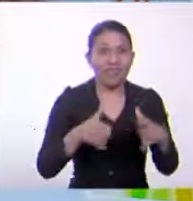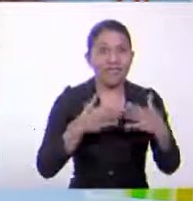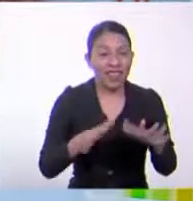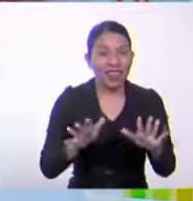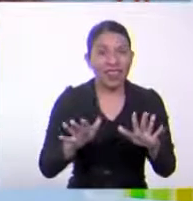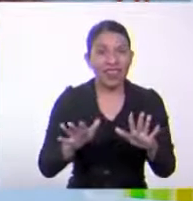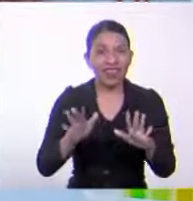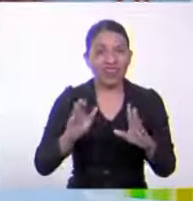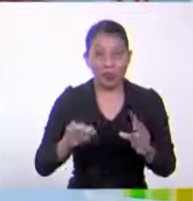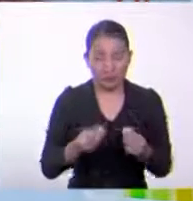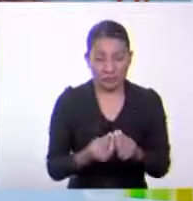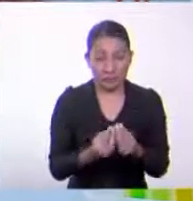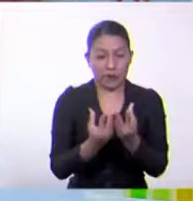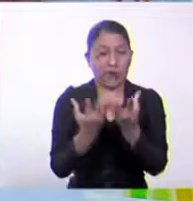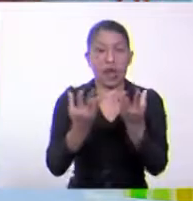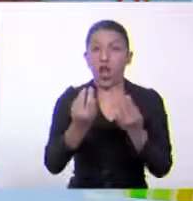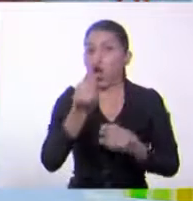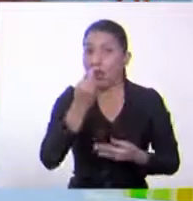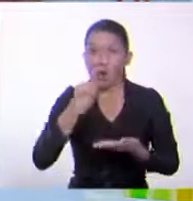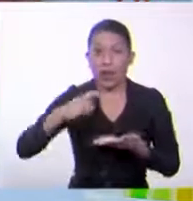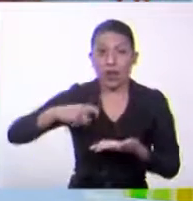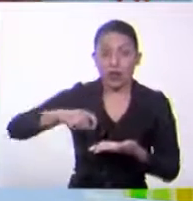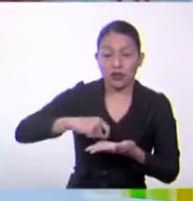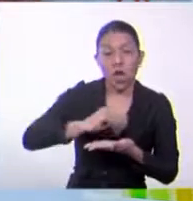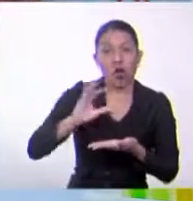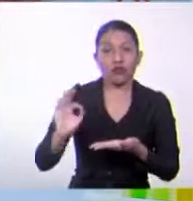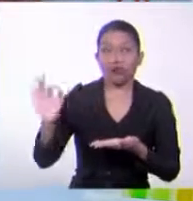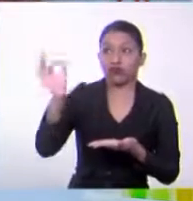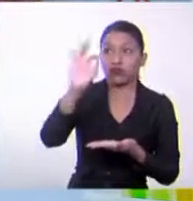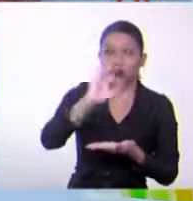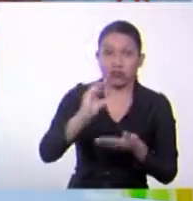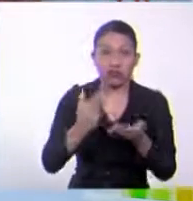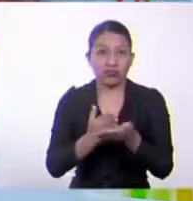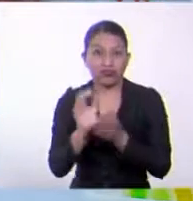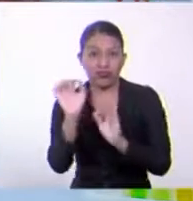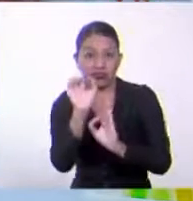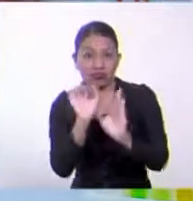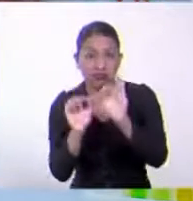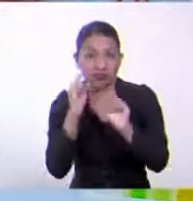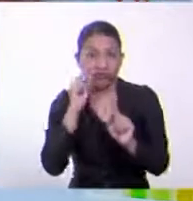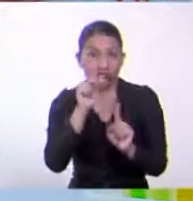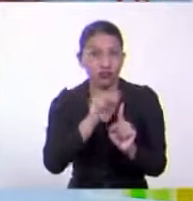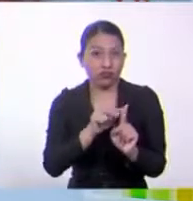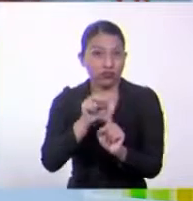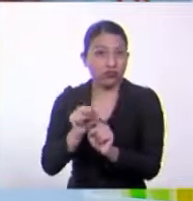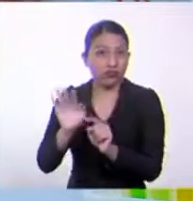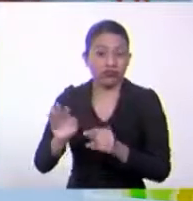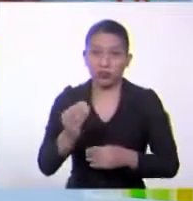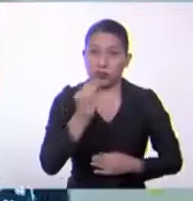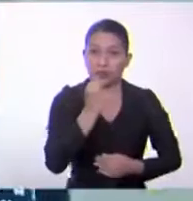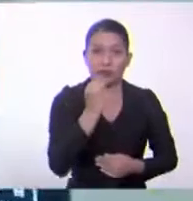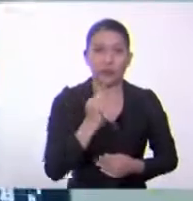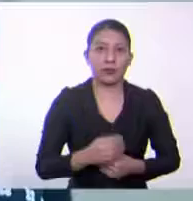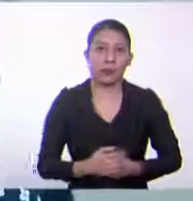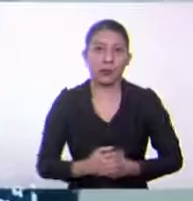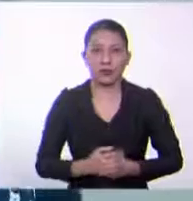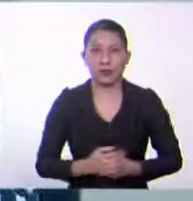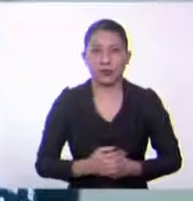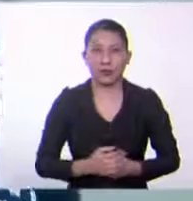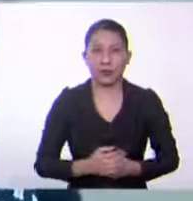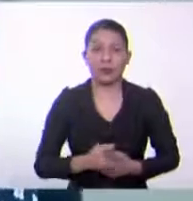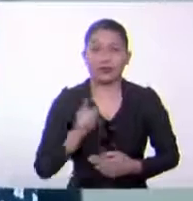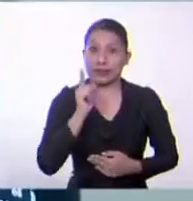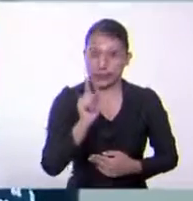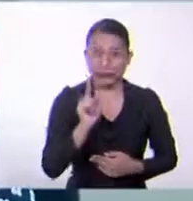carnívoras? Bueno, también describimos cada una de ellas y las presas que ellas capturan. Así es